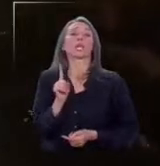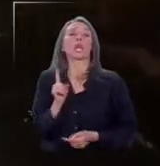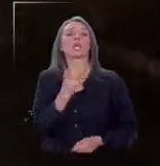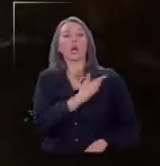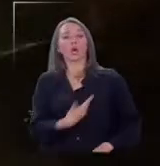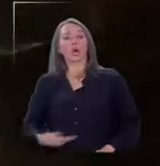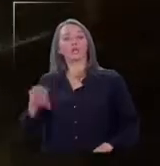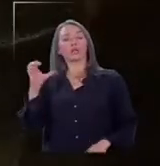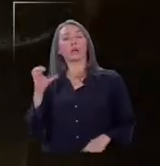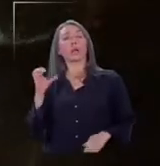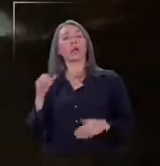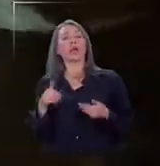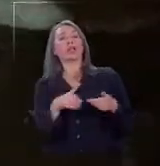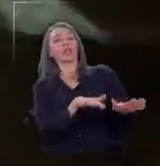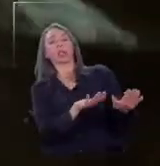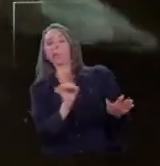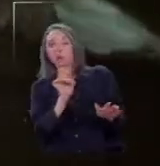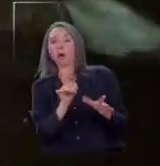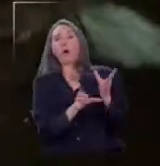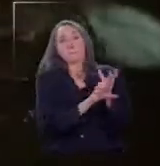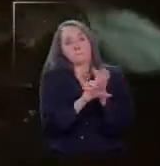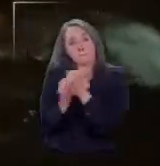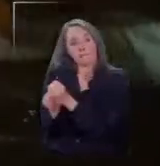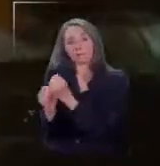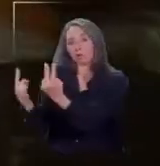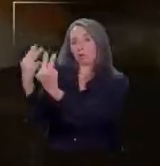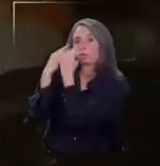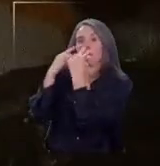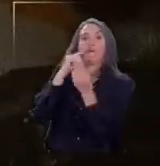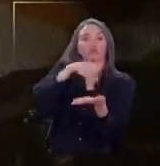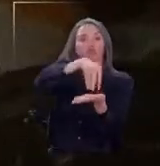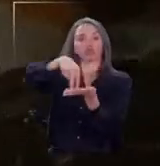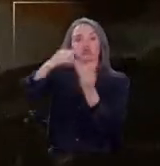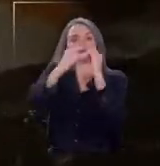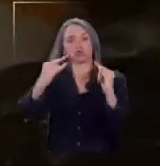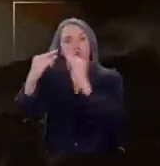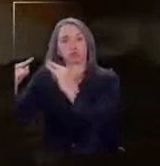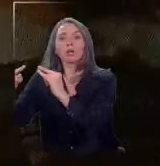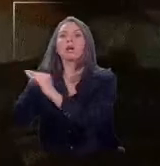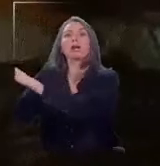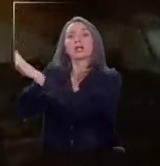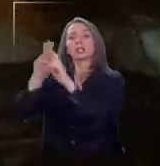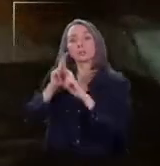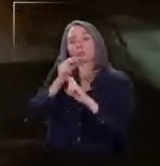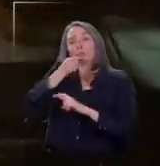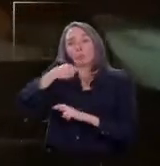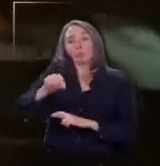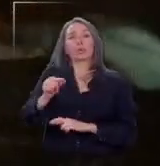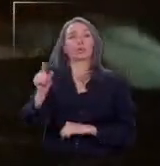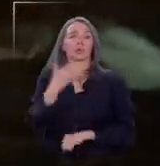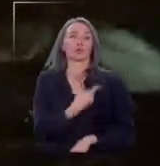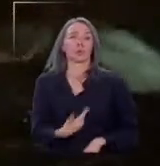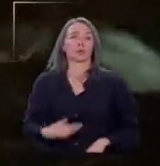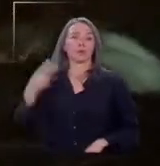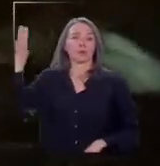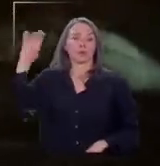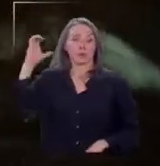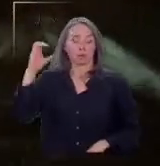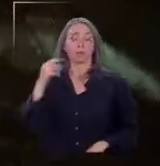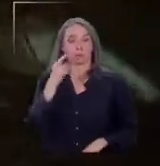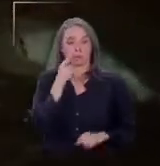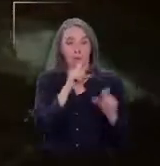gobierno se afloje quieren poner presión para que su gobierno les dé una respuesta lo antes posible pasemos a escuchar declaraciones